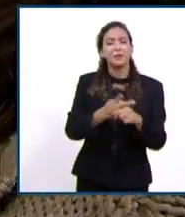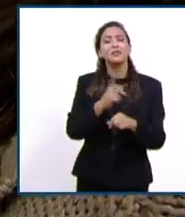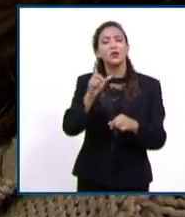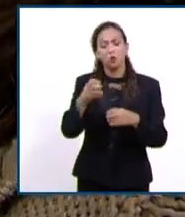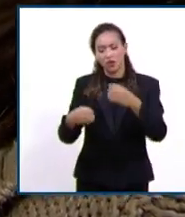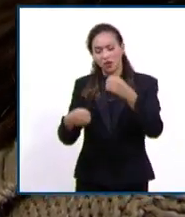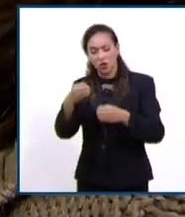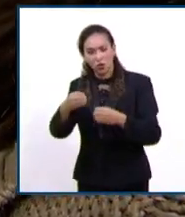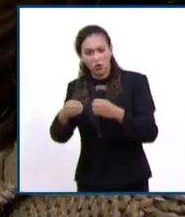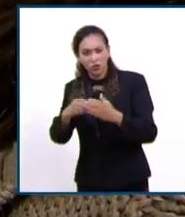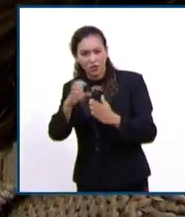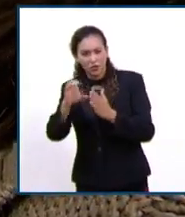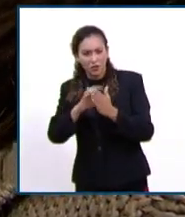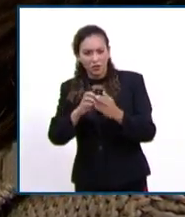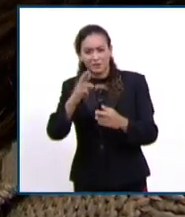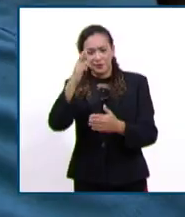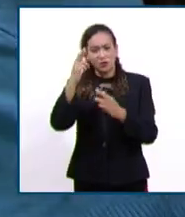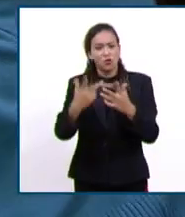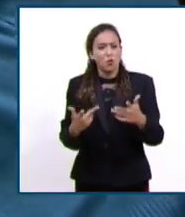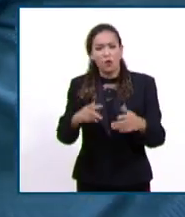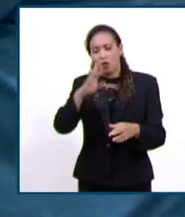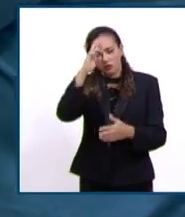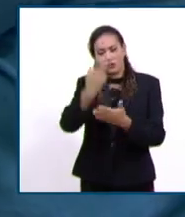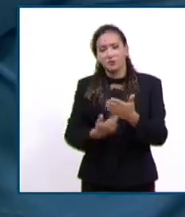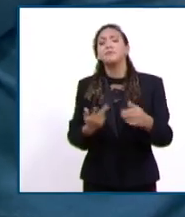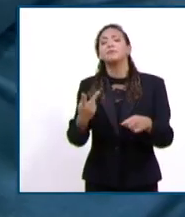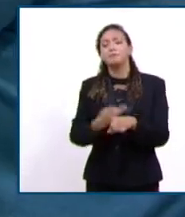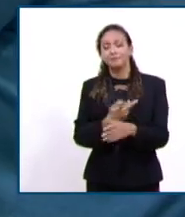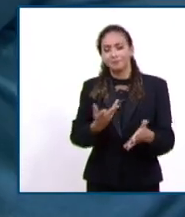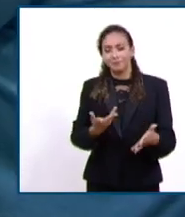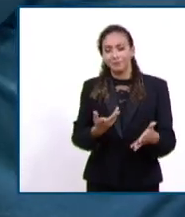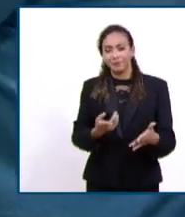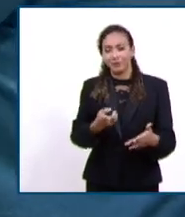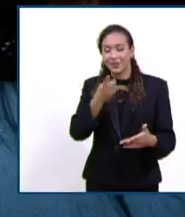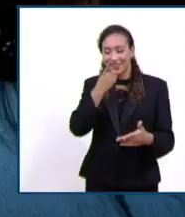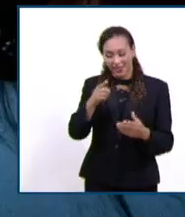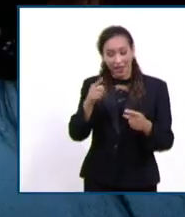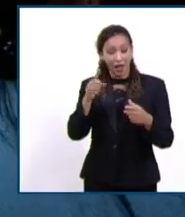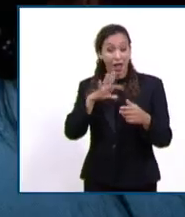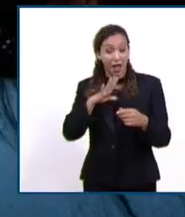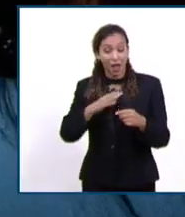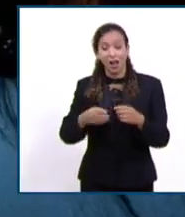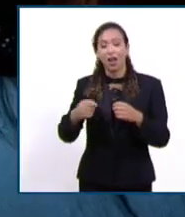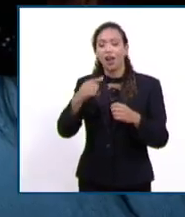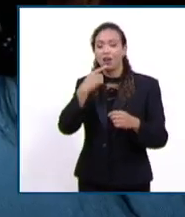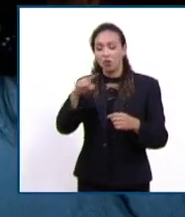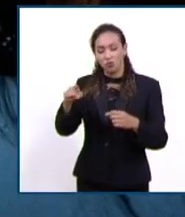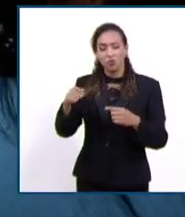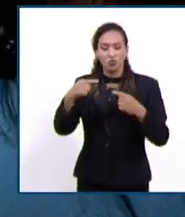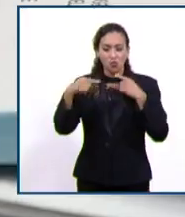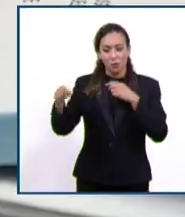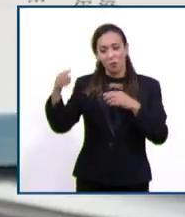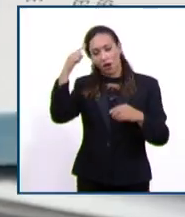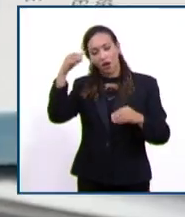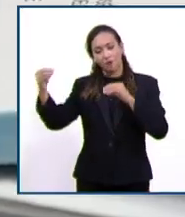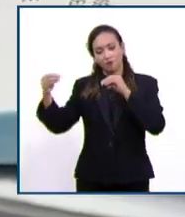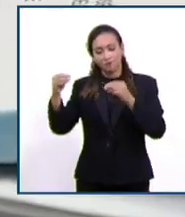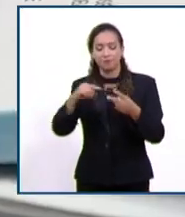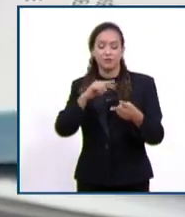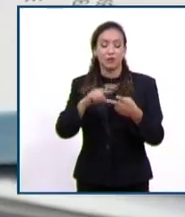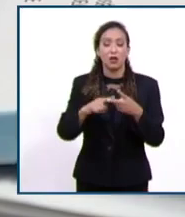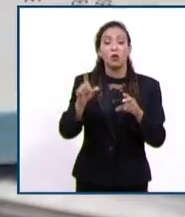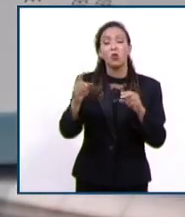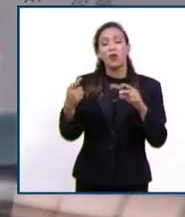jurídico constitucional es quebrantado. Entre ellos mencionó el juicio de amparo, la acción de inconstitucionalidad, la